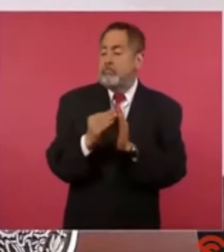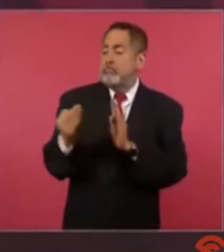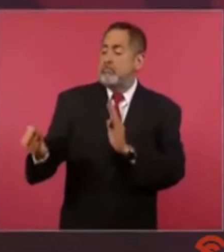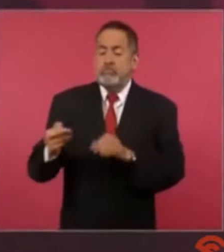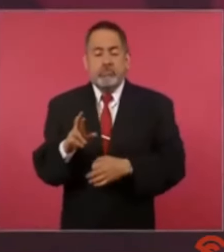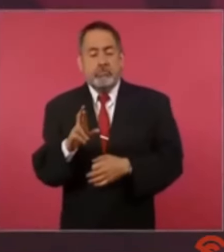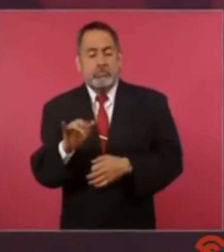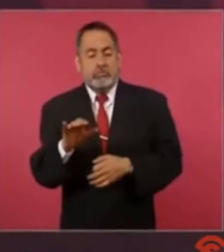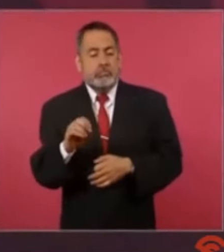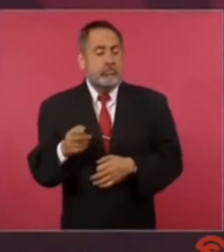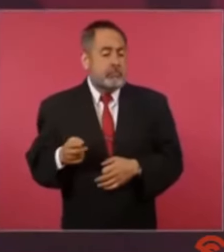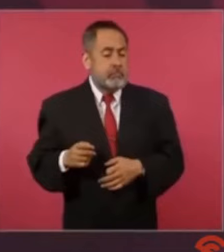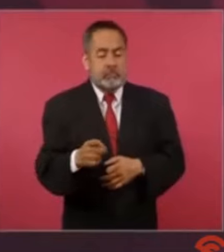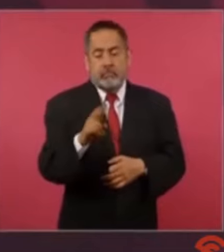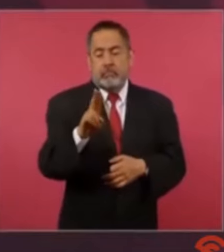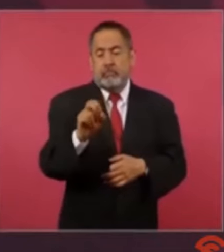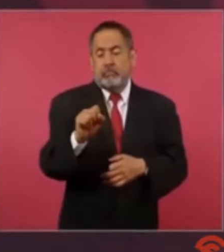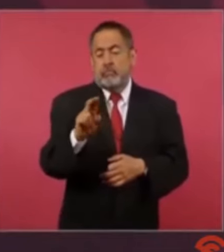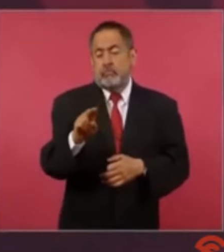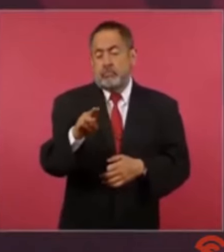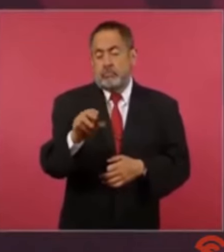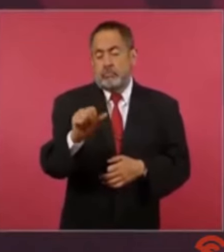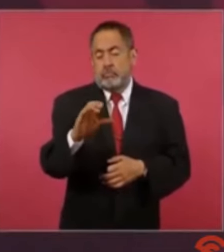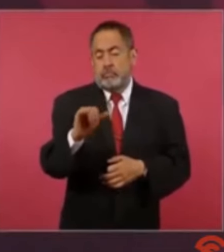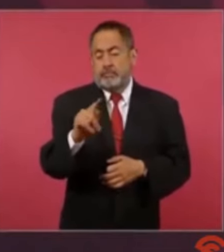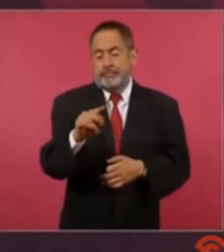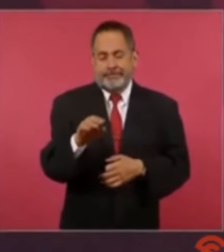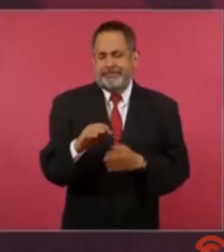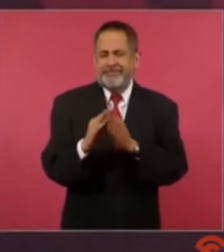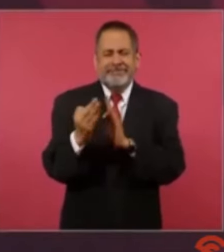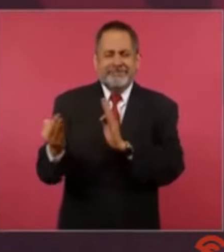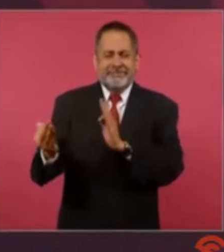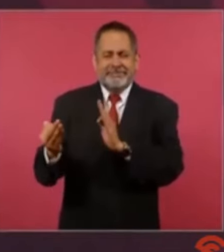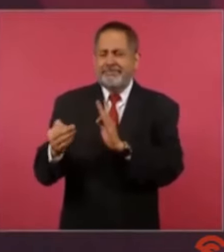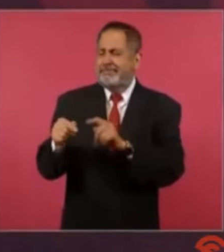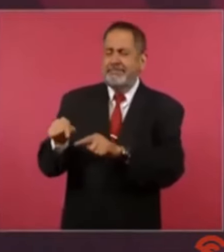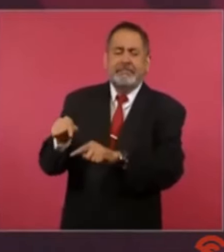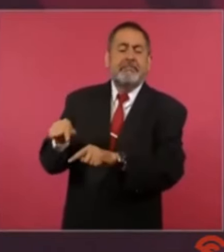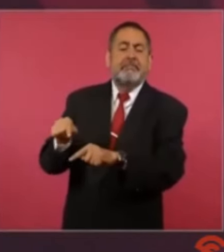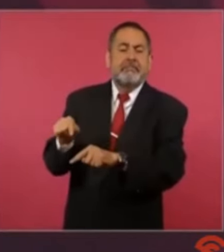Usumacinta, muy cerca de donde